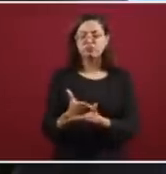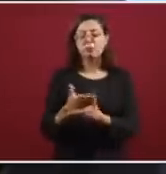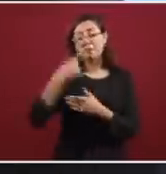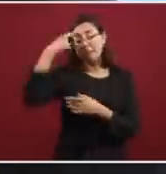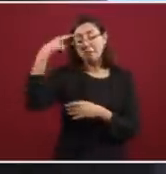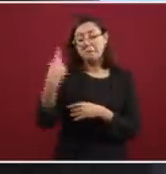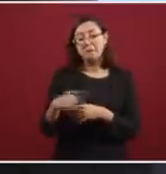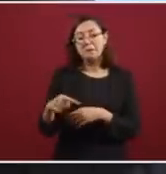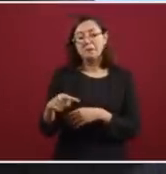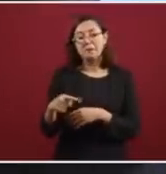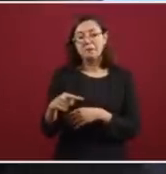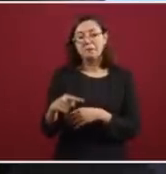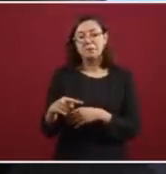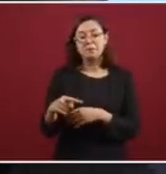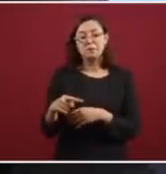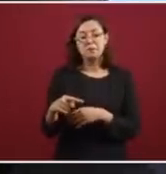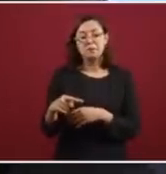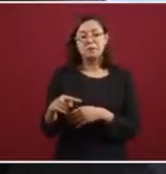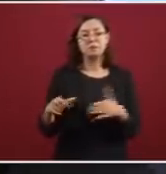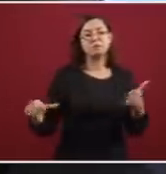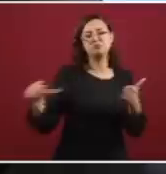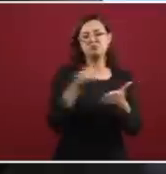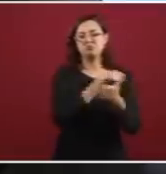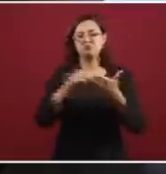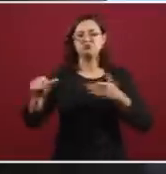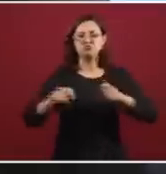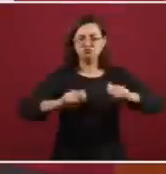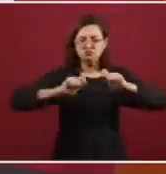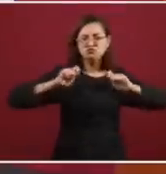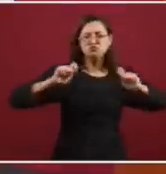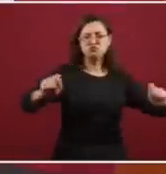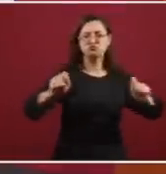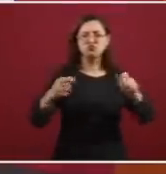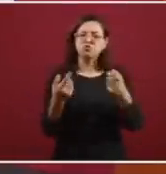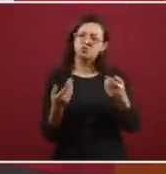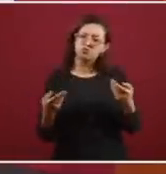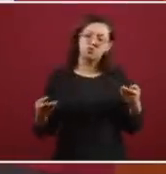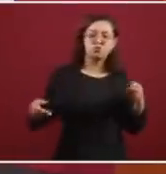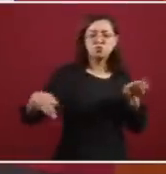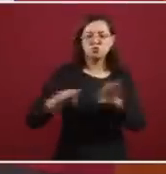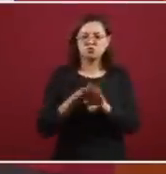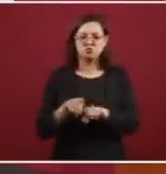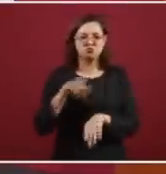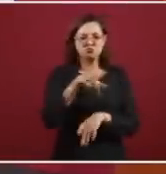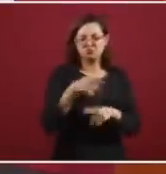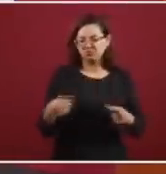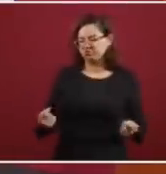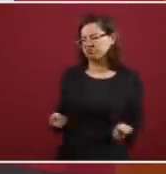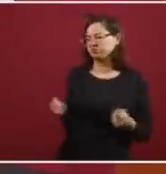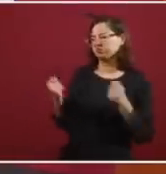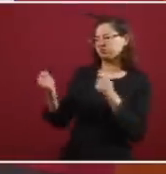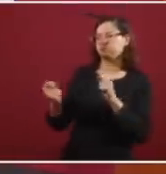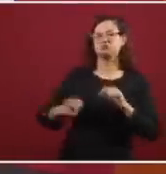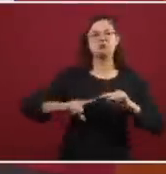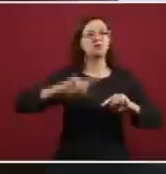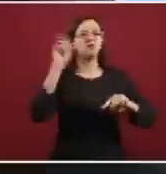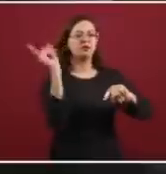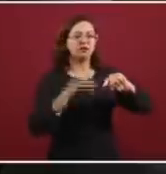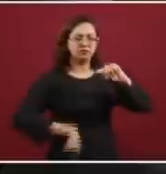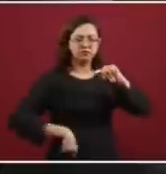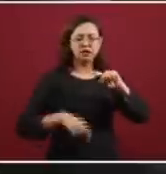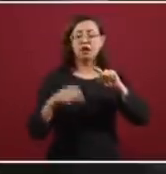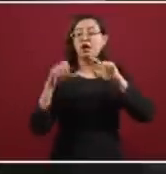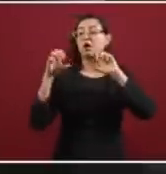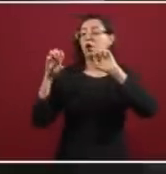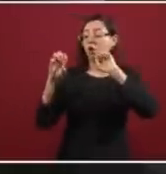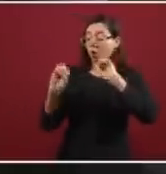a colocar las inmovilizaciones. Las habían retirado o no habían permitido, a pesar de que